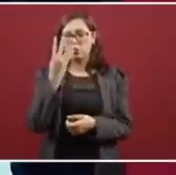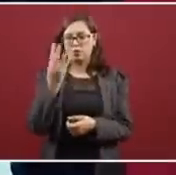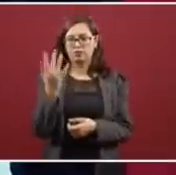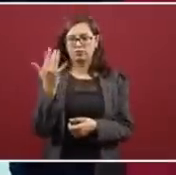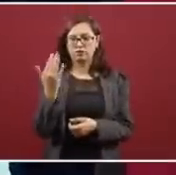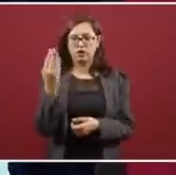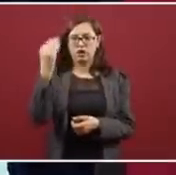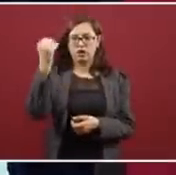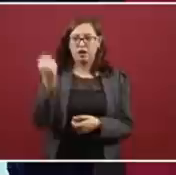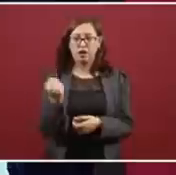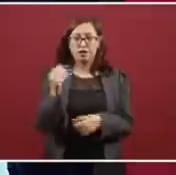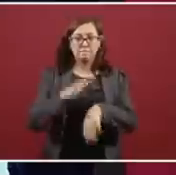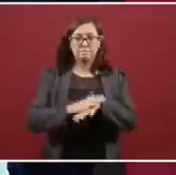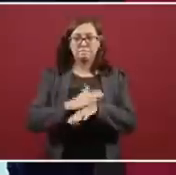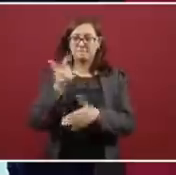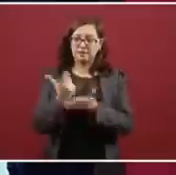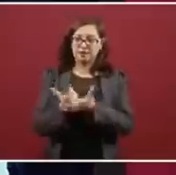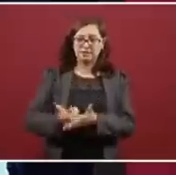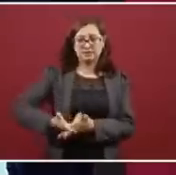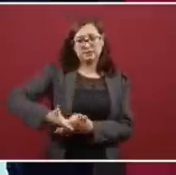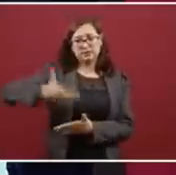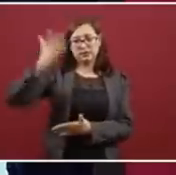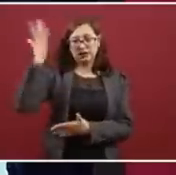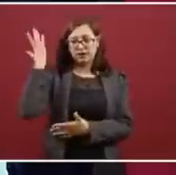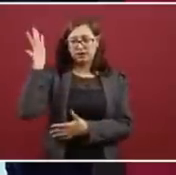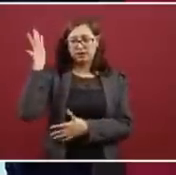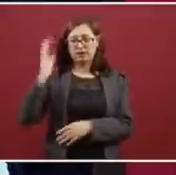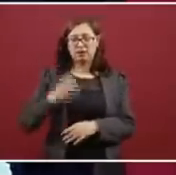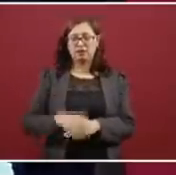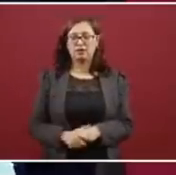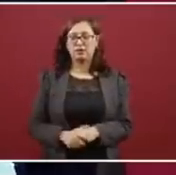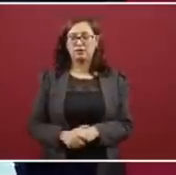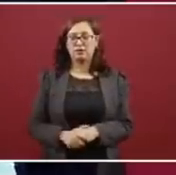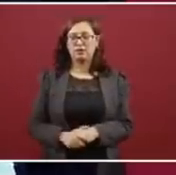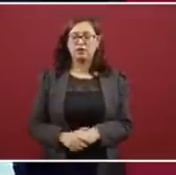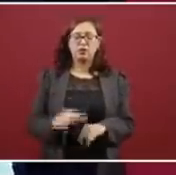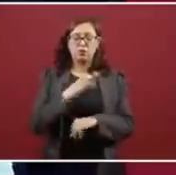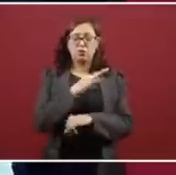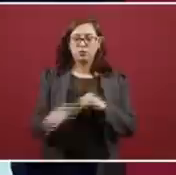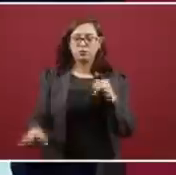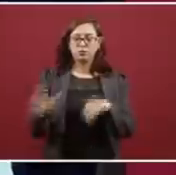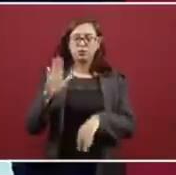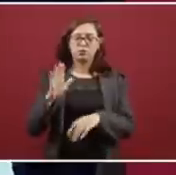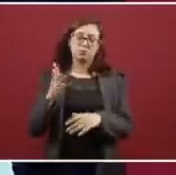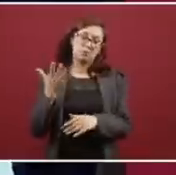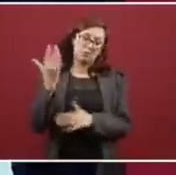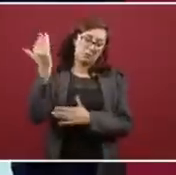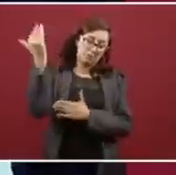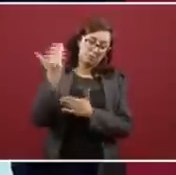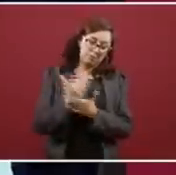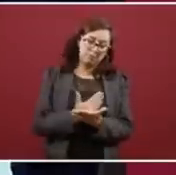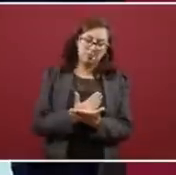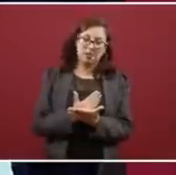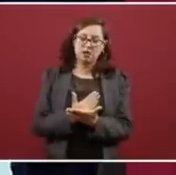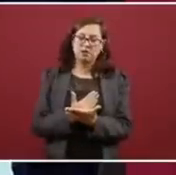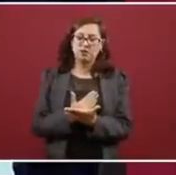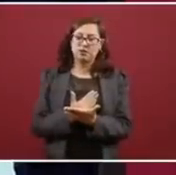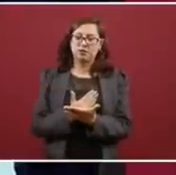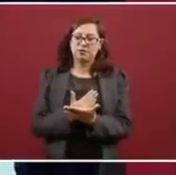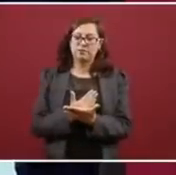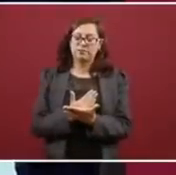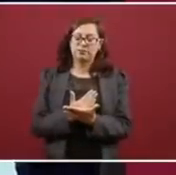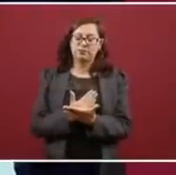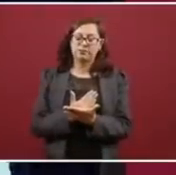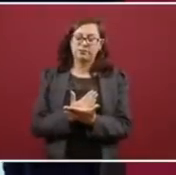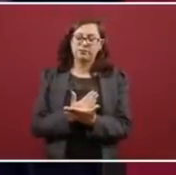479 la máscara de las caras estaciones de servicio y la que tiene el diferencial más bajo en